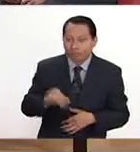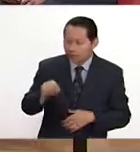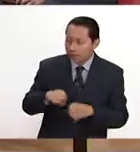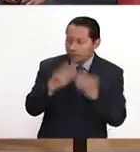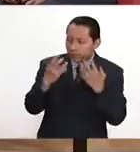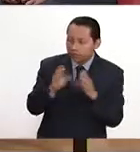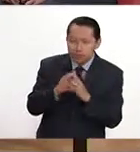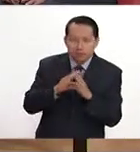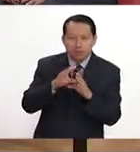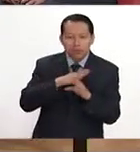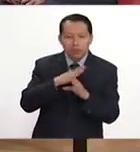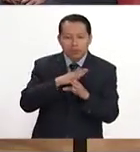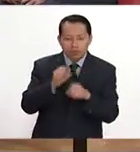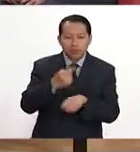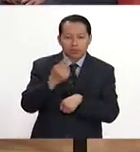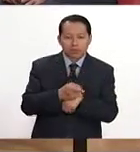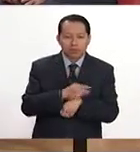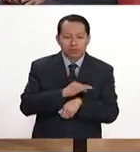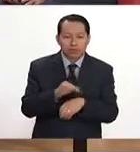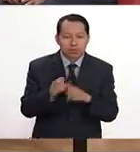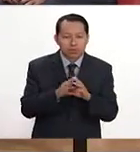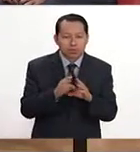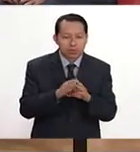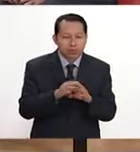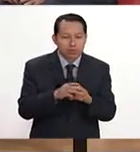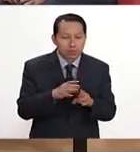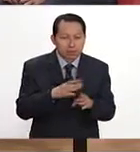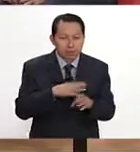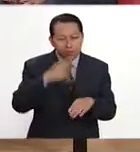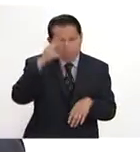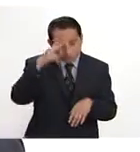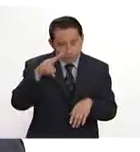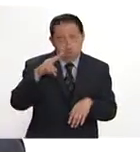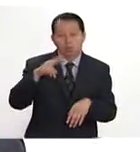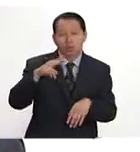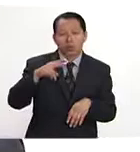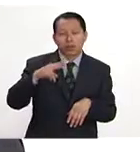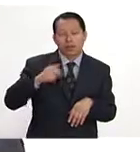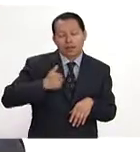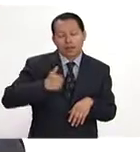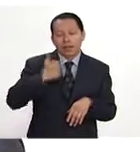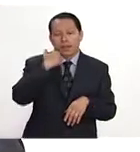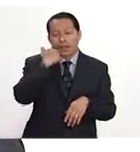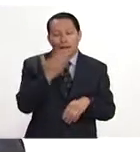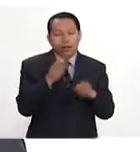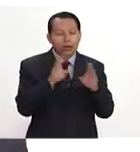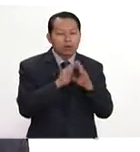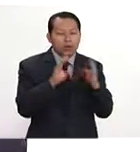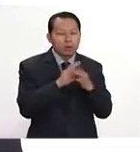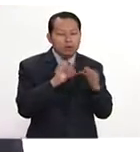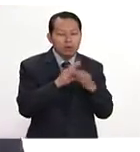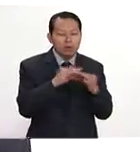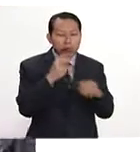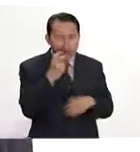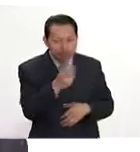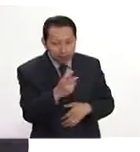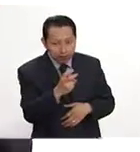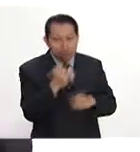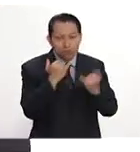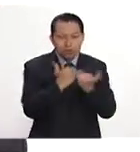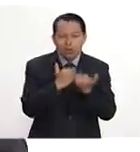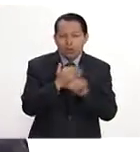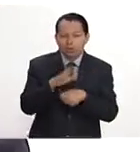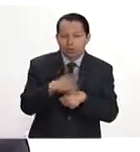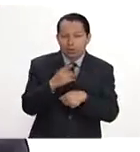una oportunidad, digo, hay que México y Canadá quieren tomarla como tal y ya que se abrió,